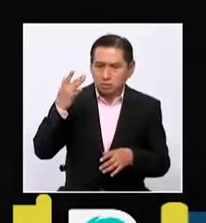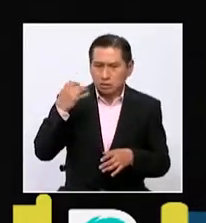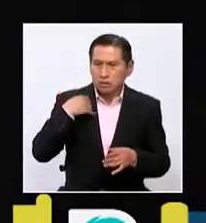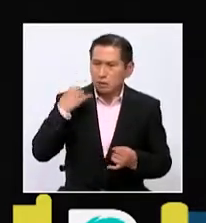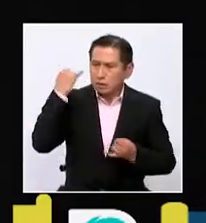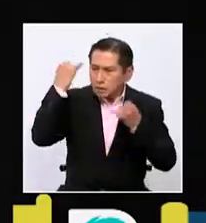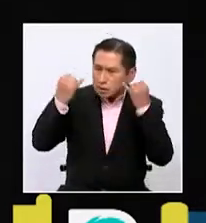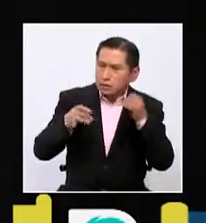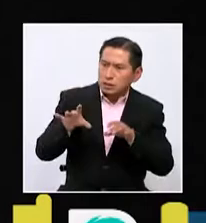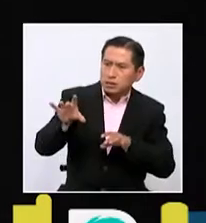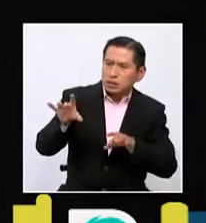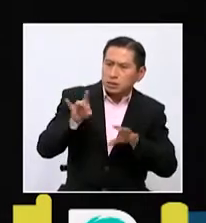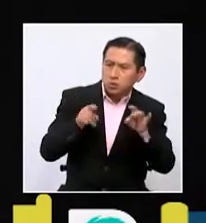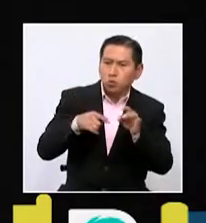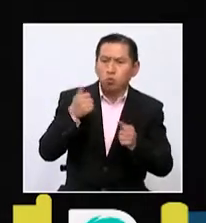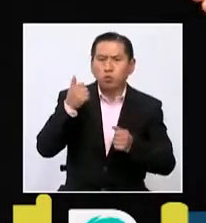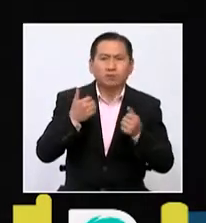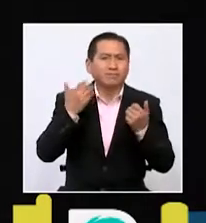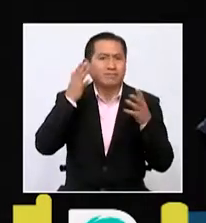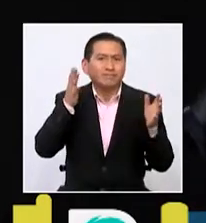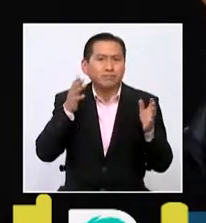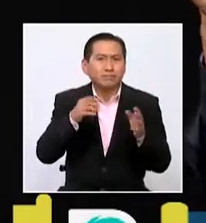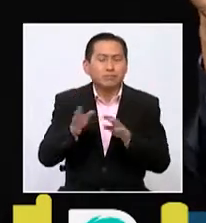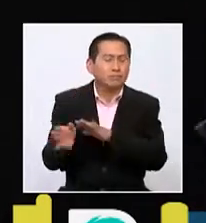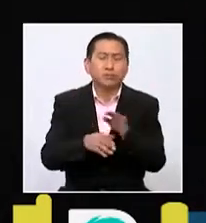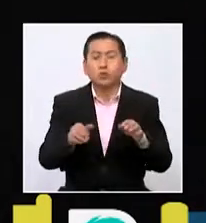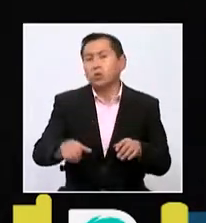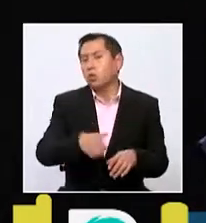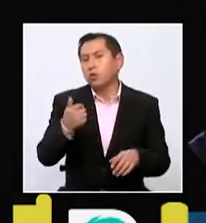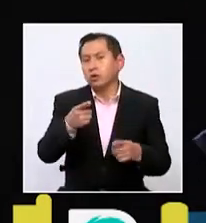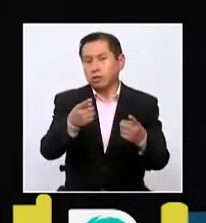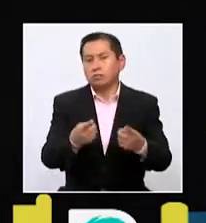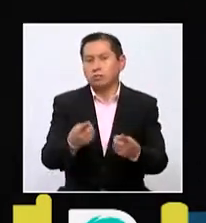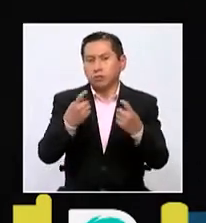determinado contenido que va. Sobre la otra pregunta,